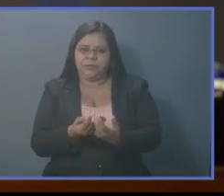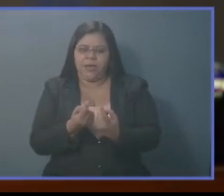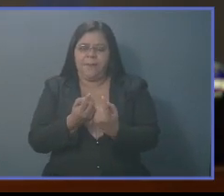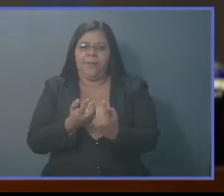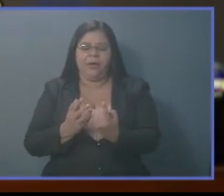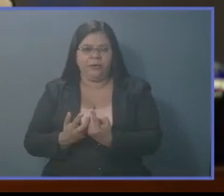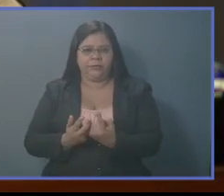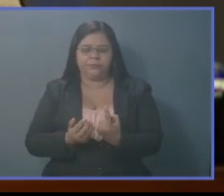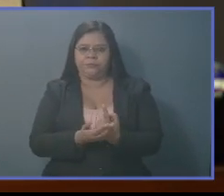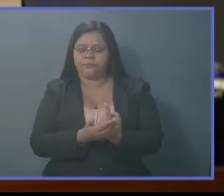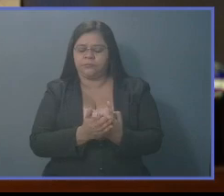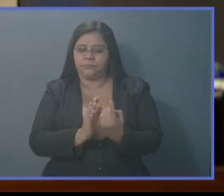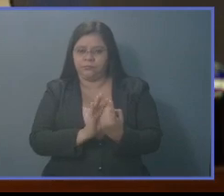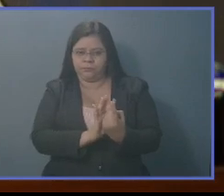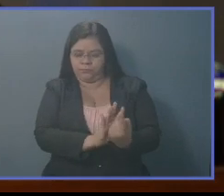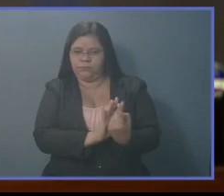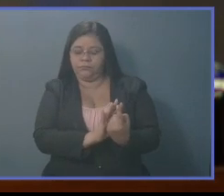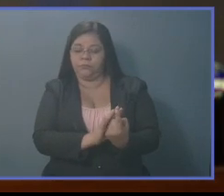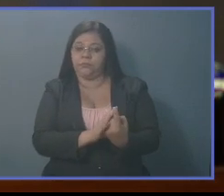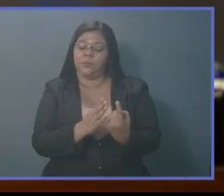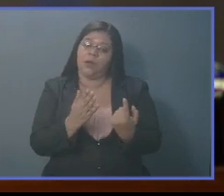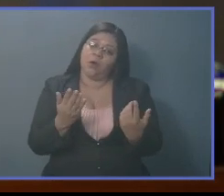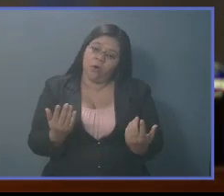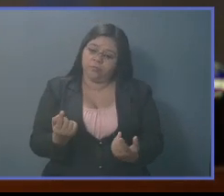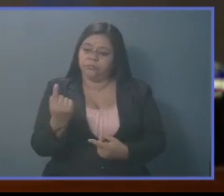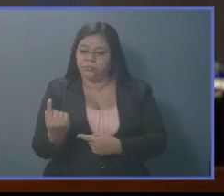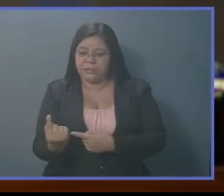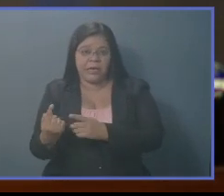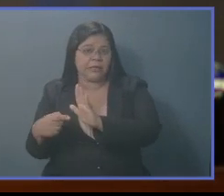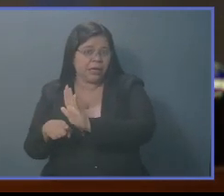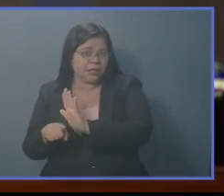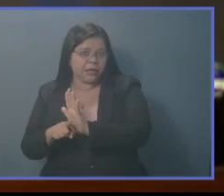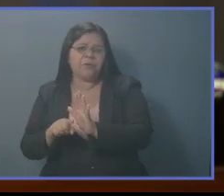Ministerio de Salud. Si resultase negativo, podrá ponerse